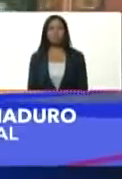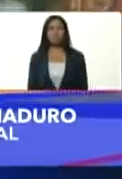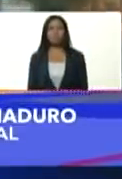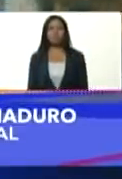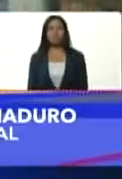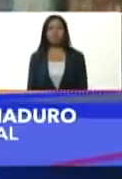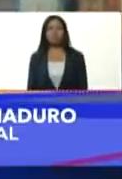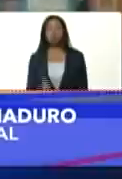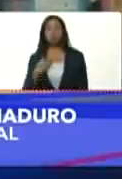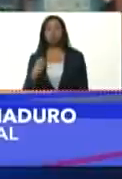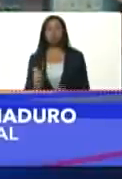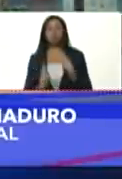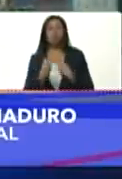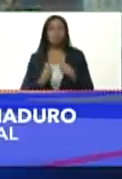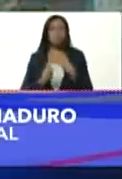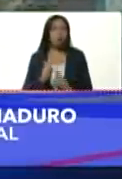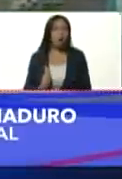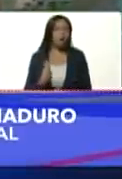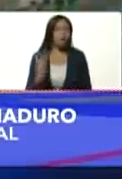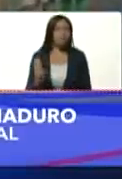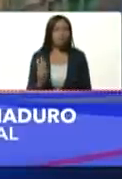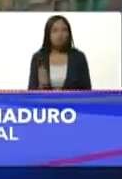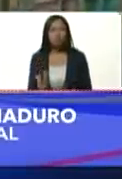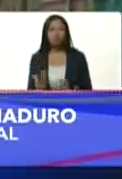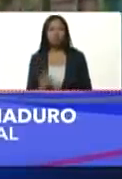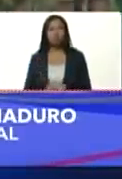Me preocupa mucho.